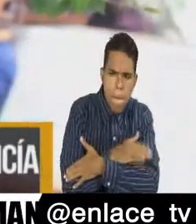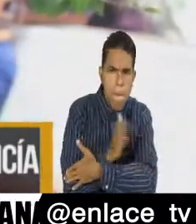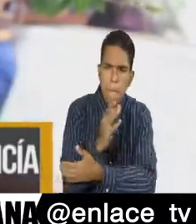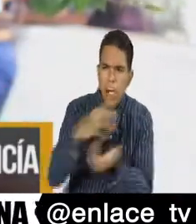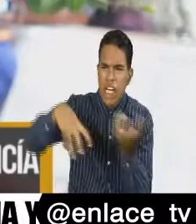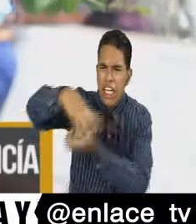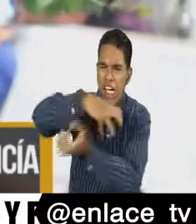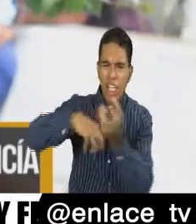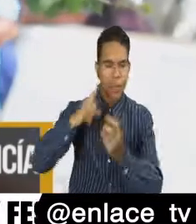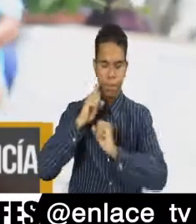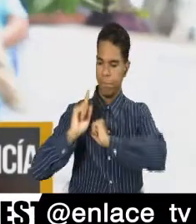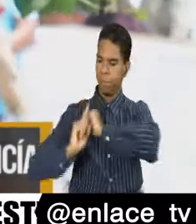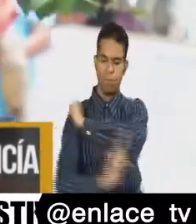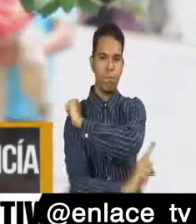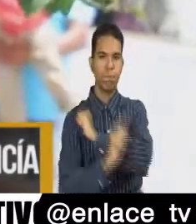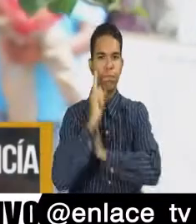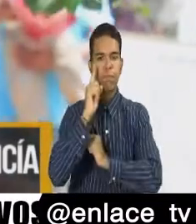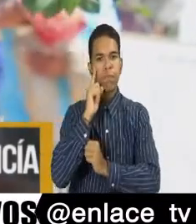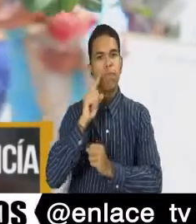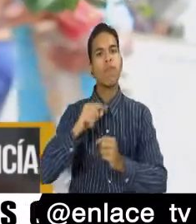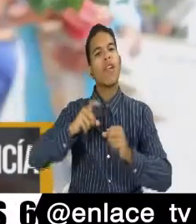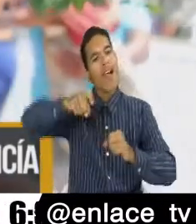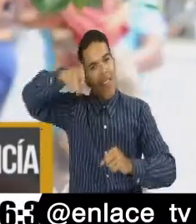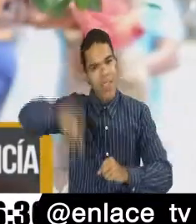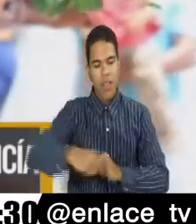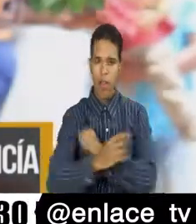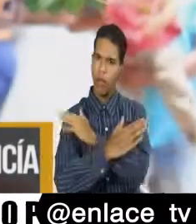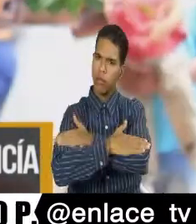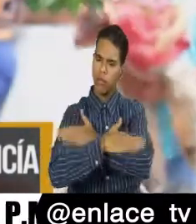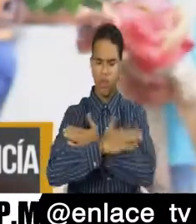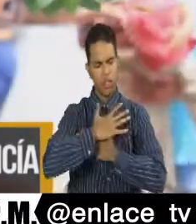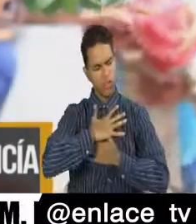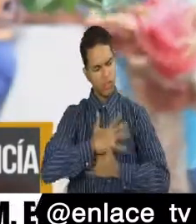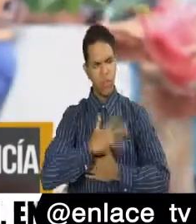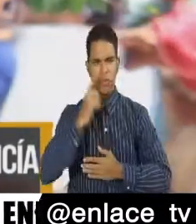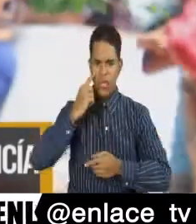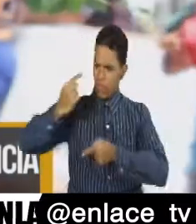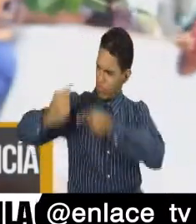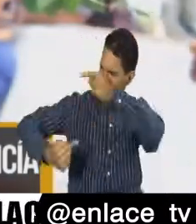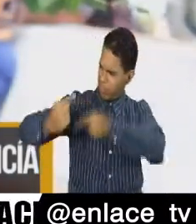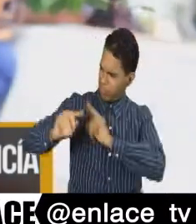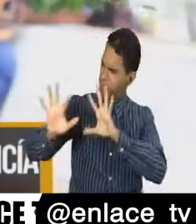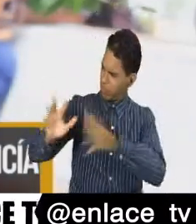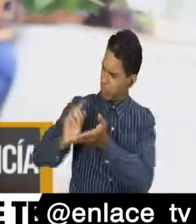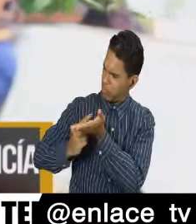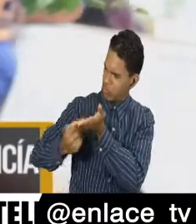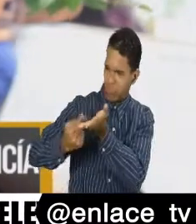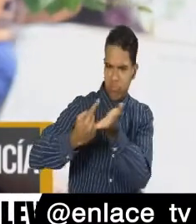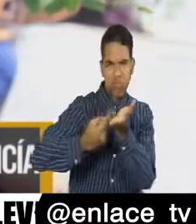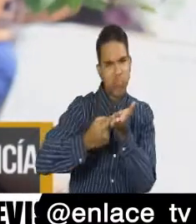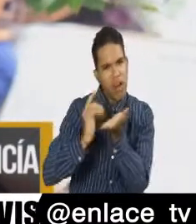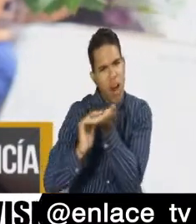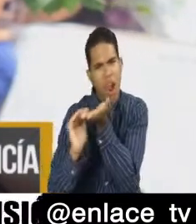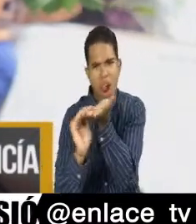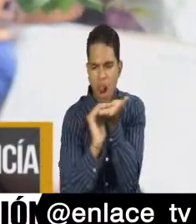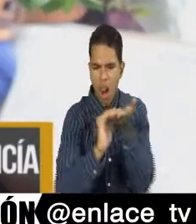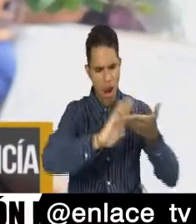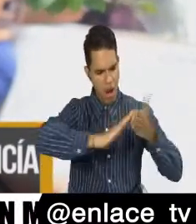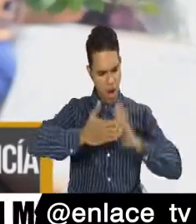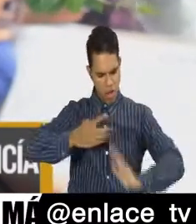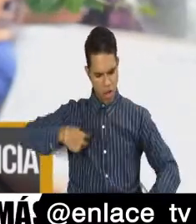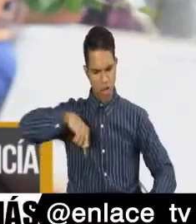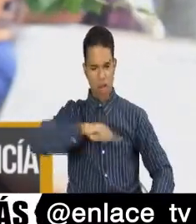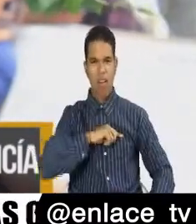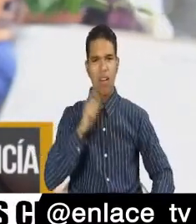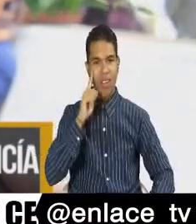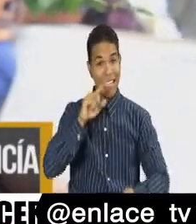tengamos una forma tranquila de discernir todos nuestros conflictos en sociedad, en comunidad como tal. De esto ya se